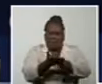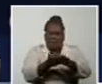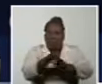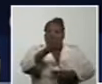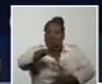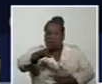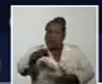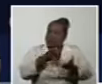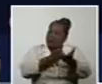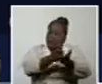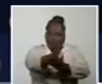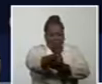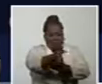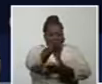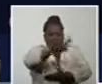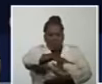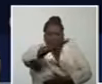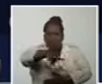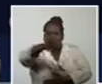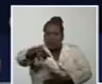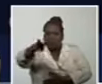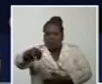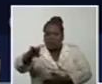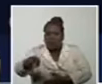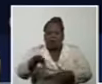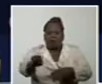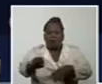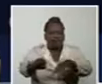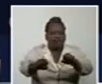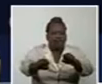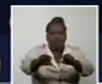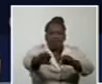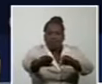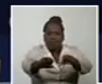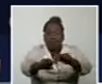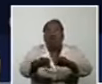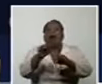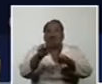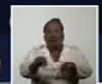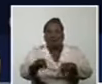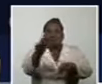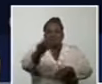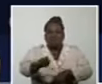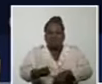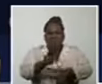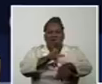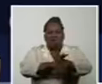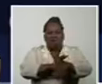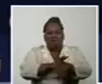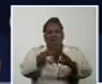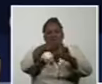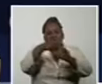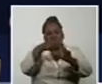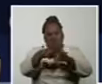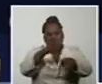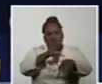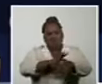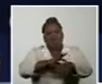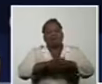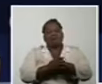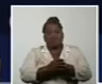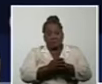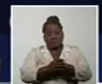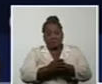ya hemos explicado aquí, hemos encontrado en esa población casos positivos a la COVID-19 con el